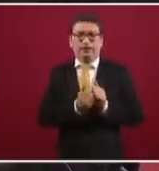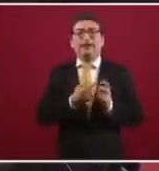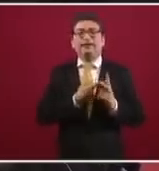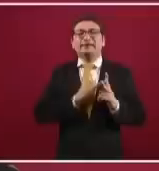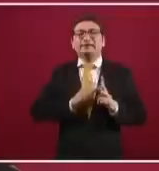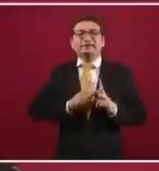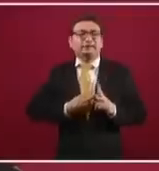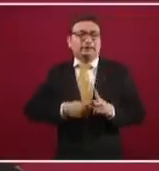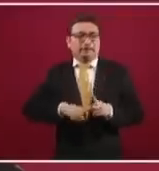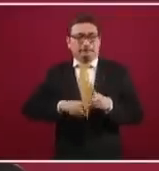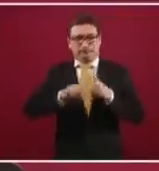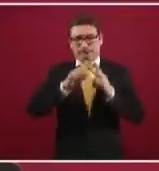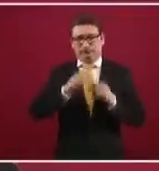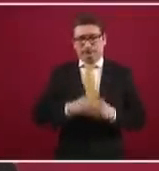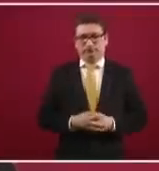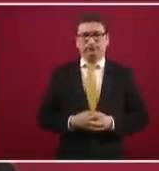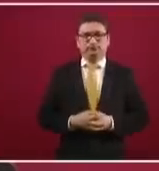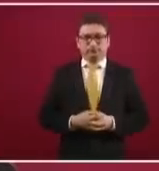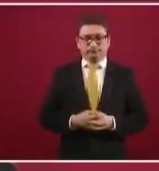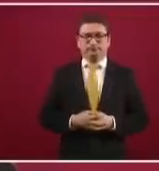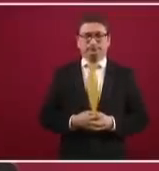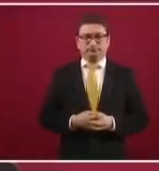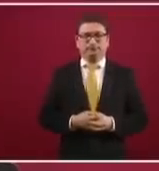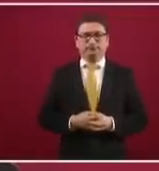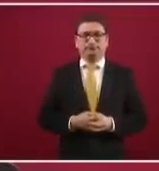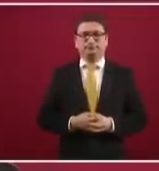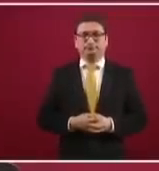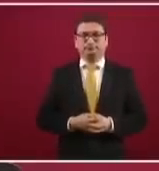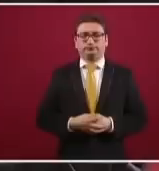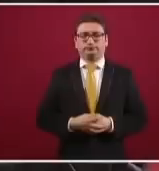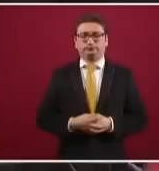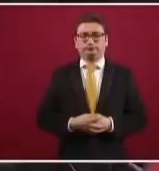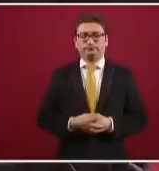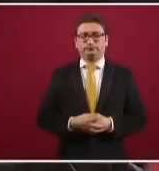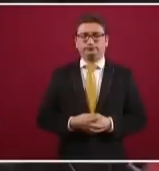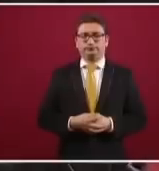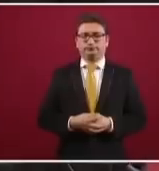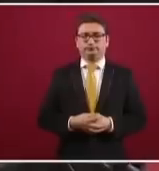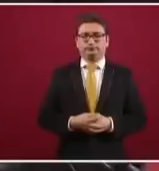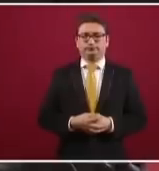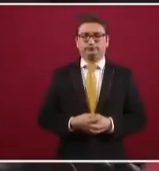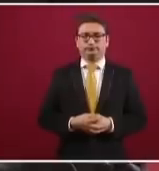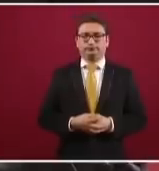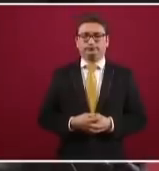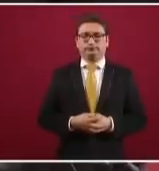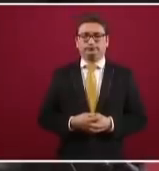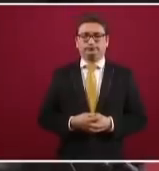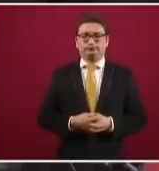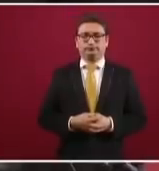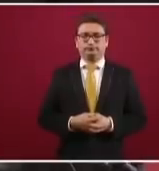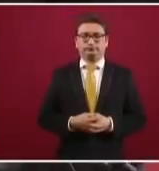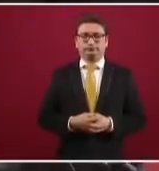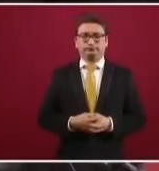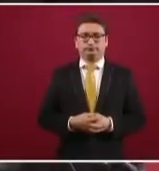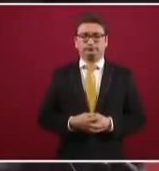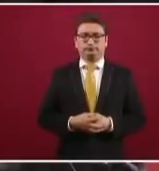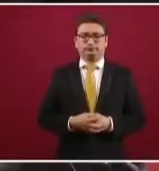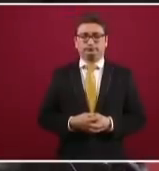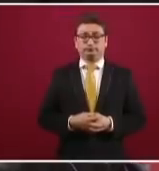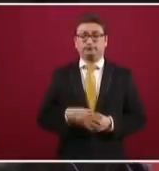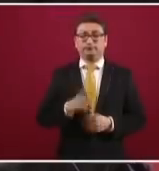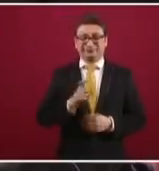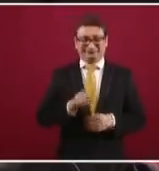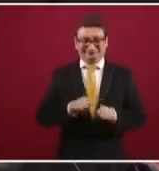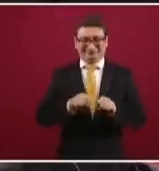o comenzáramos con esta cuarta transformación. Entonces, cuando se abra la sala,